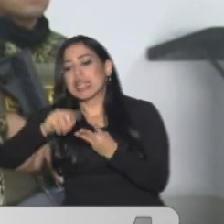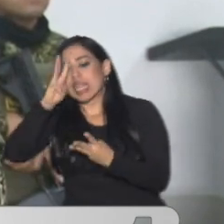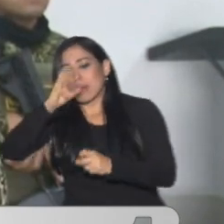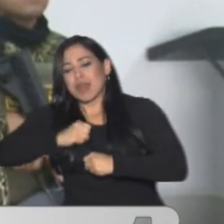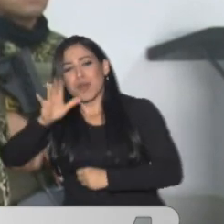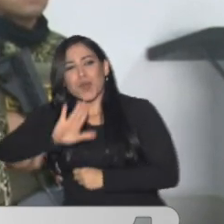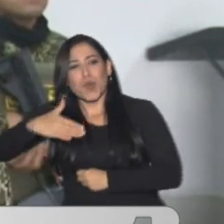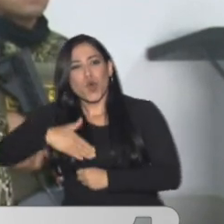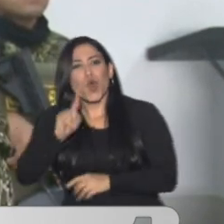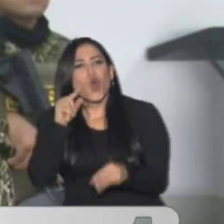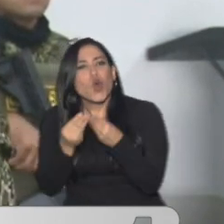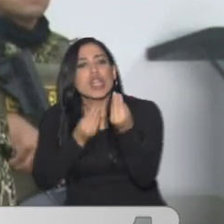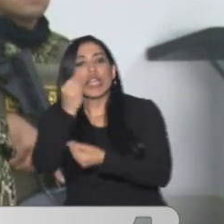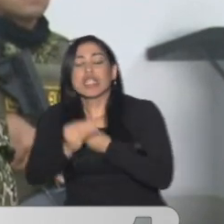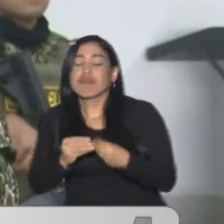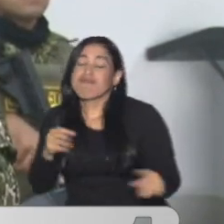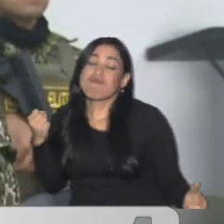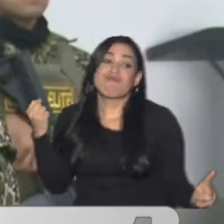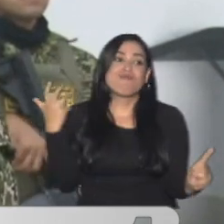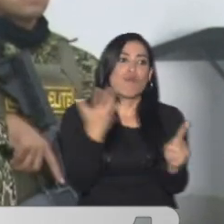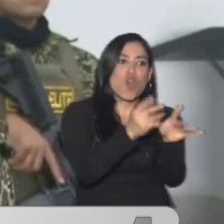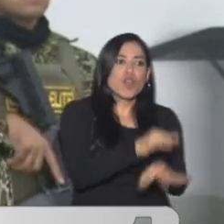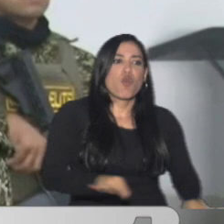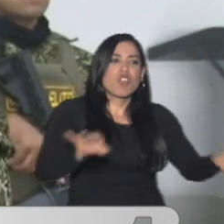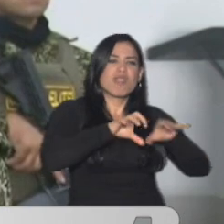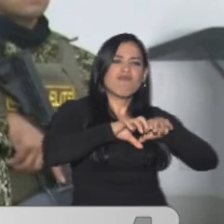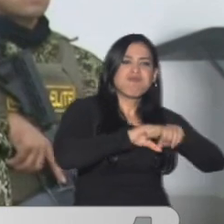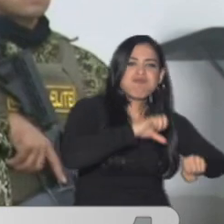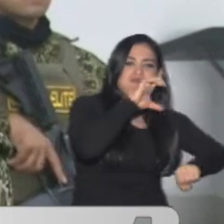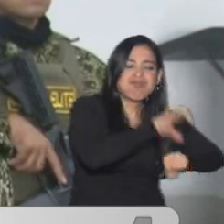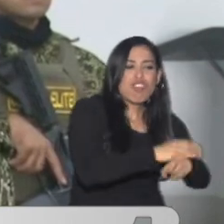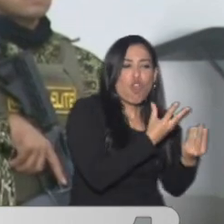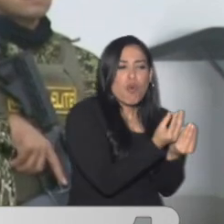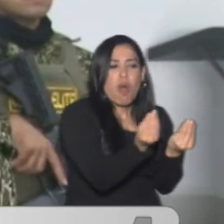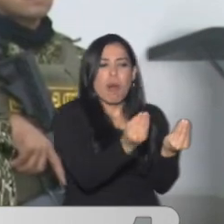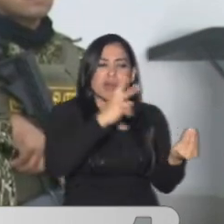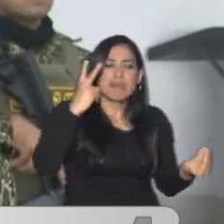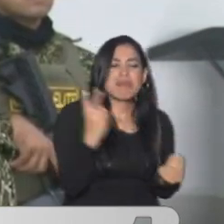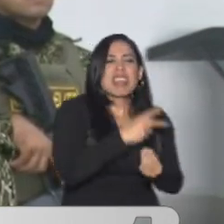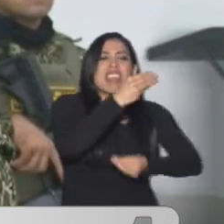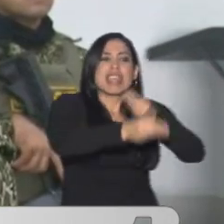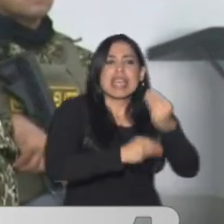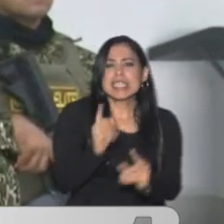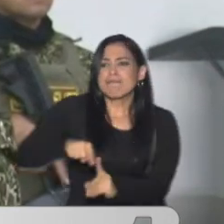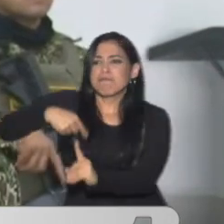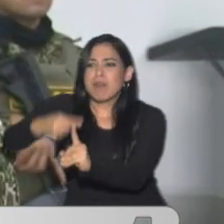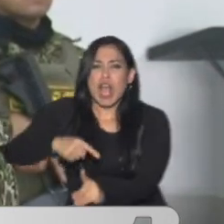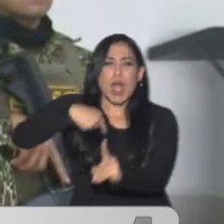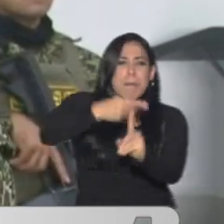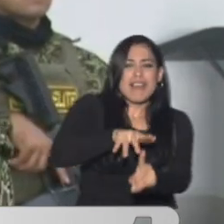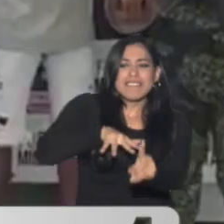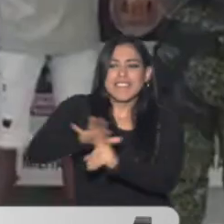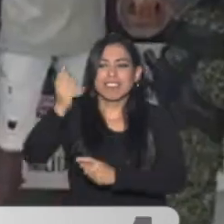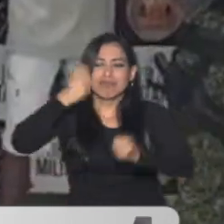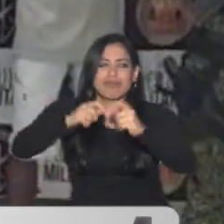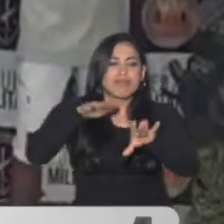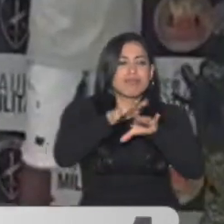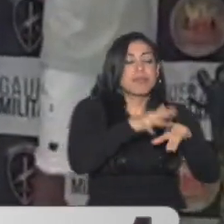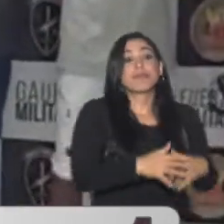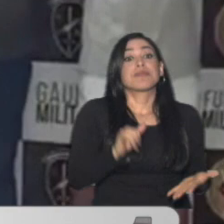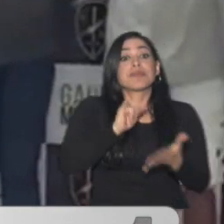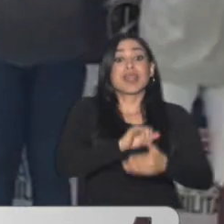bolívar para poder dar un golpe contundente contra estas estructuras criminales que vienen azotando a nuestros comerciantes